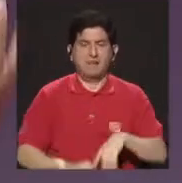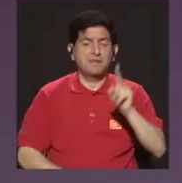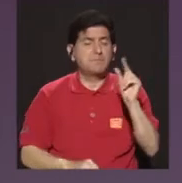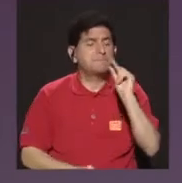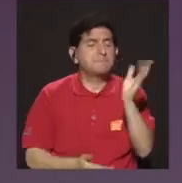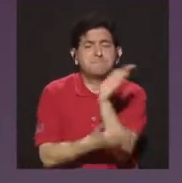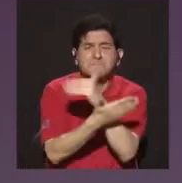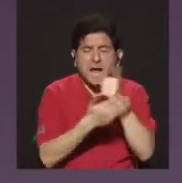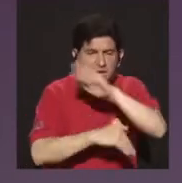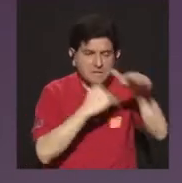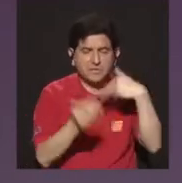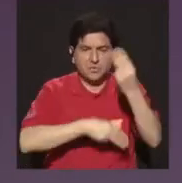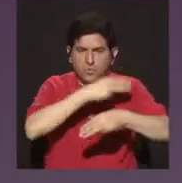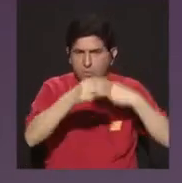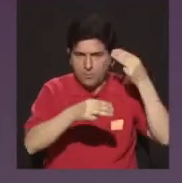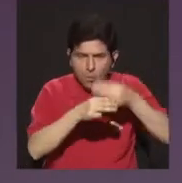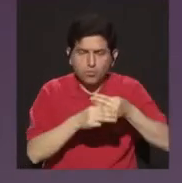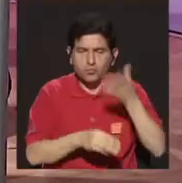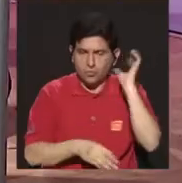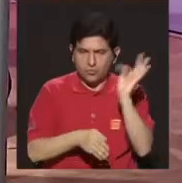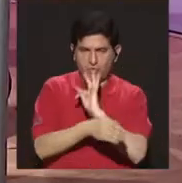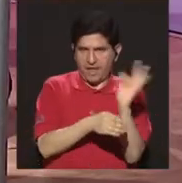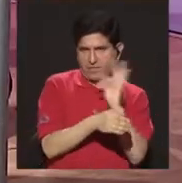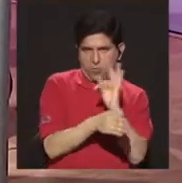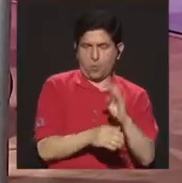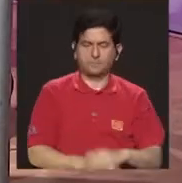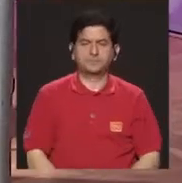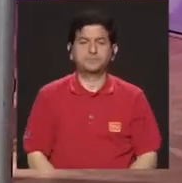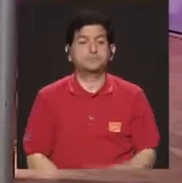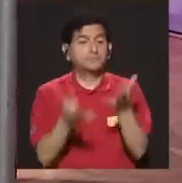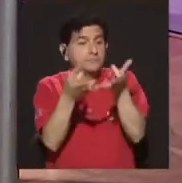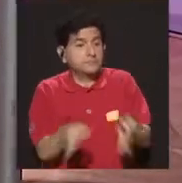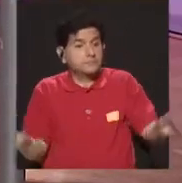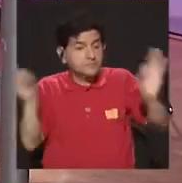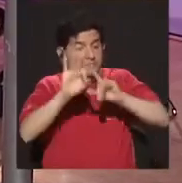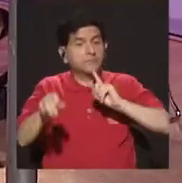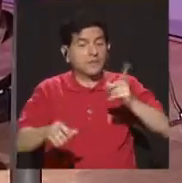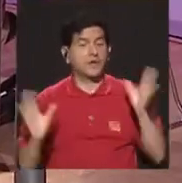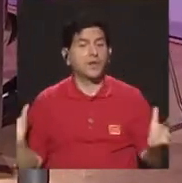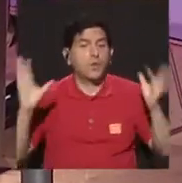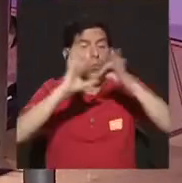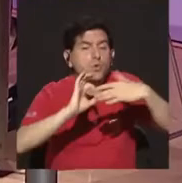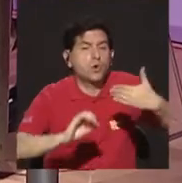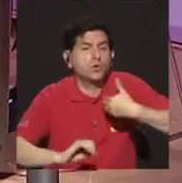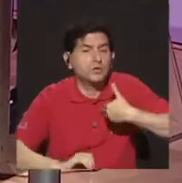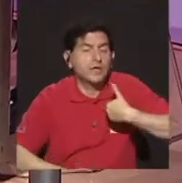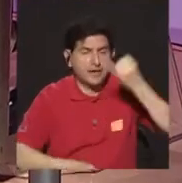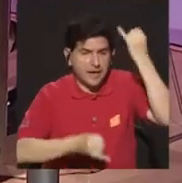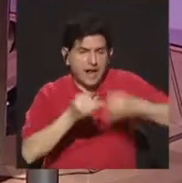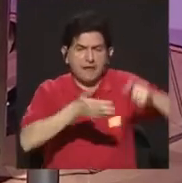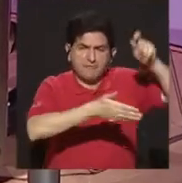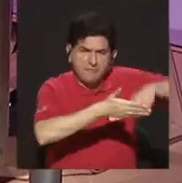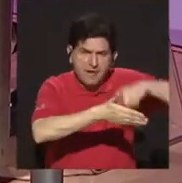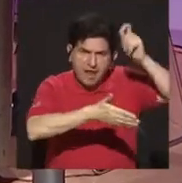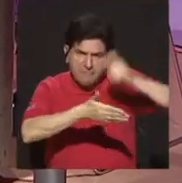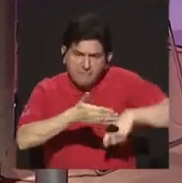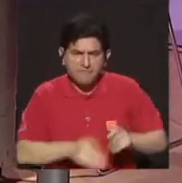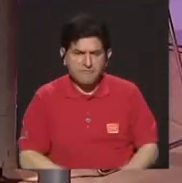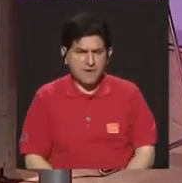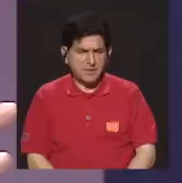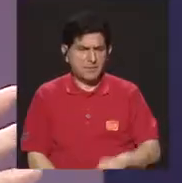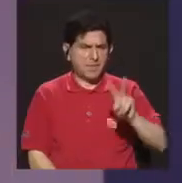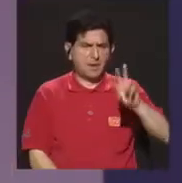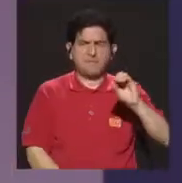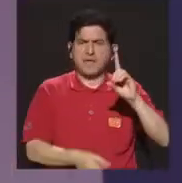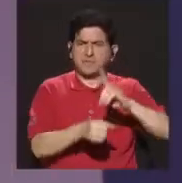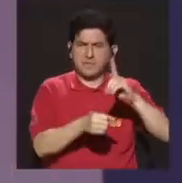dentro de todo el mundo de la radio y la televisión es importante señalar en la articulación que hubo al final lo firman si no me equivoco más 20